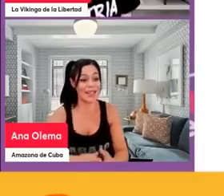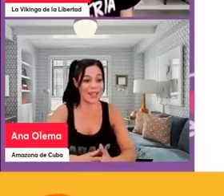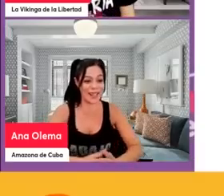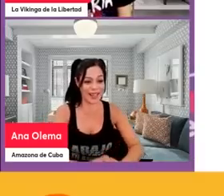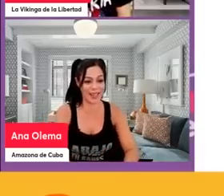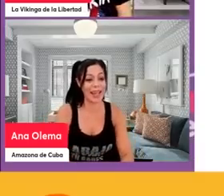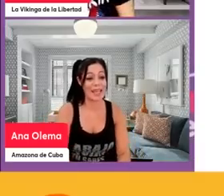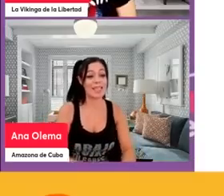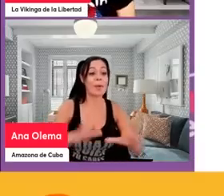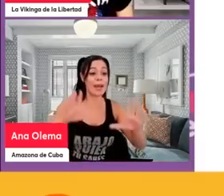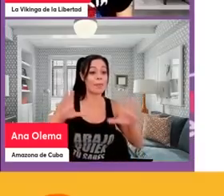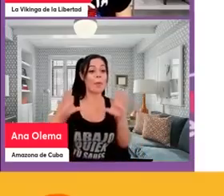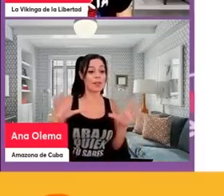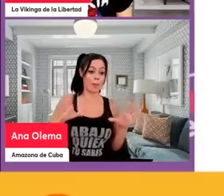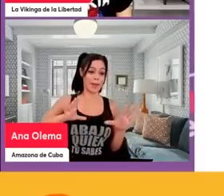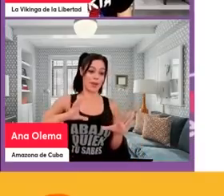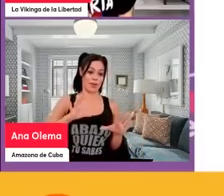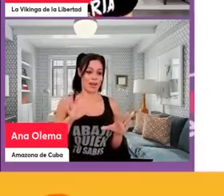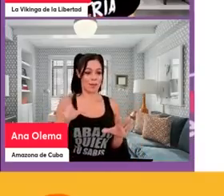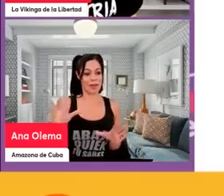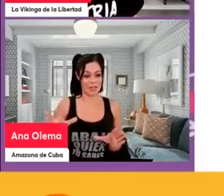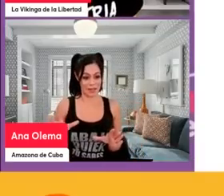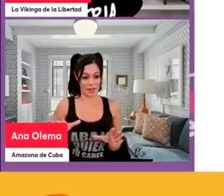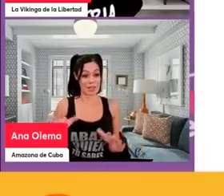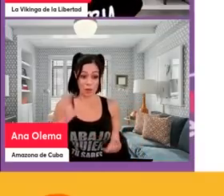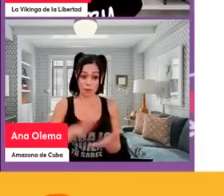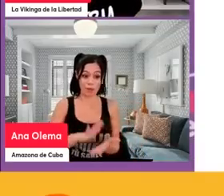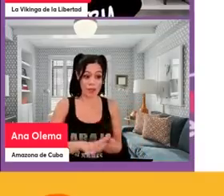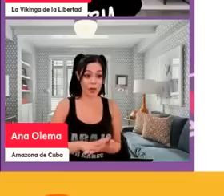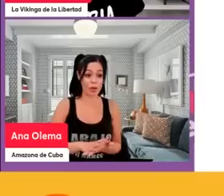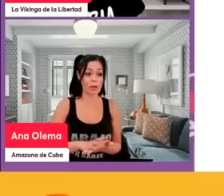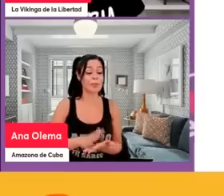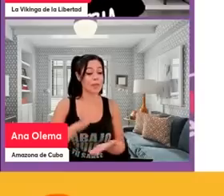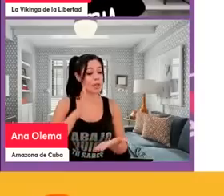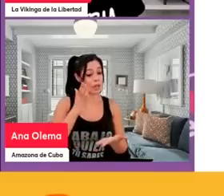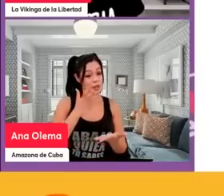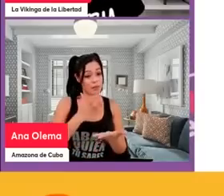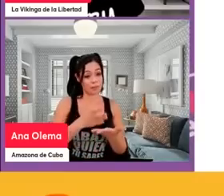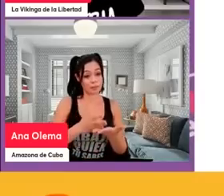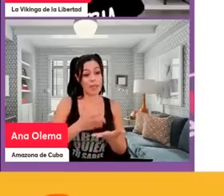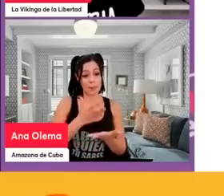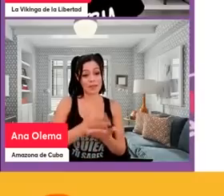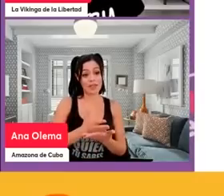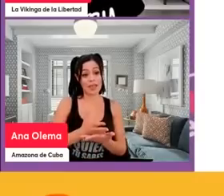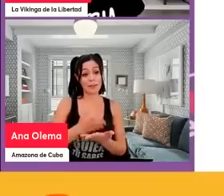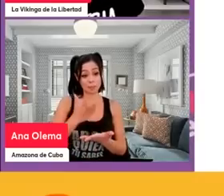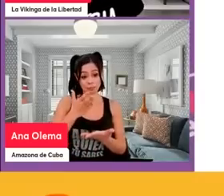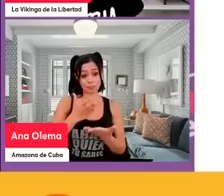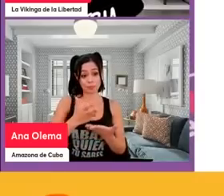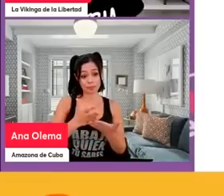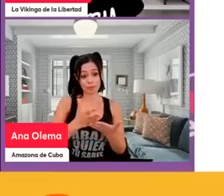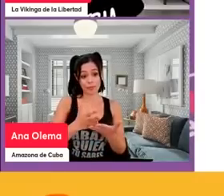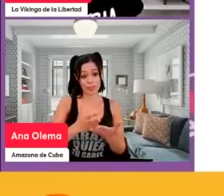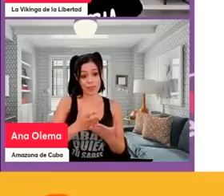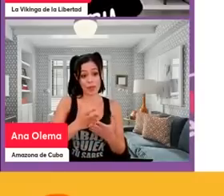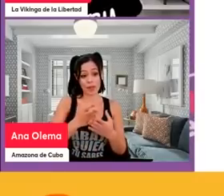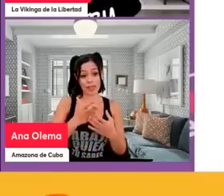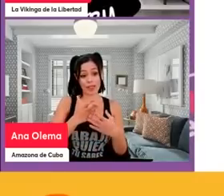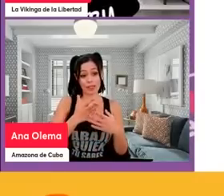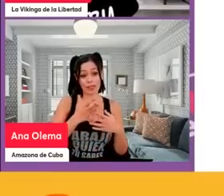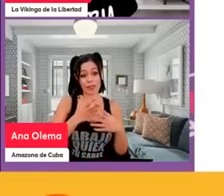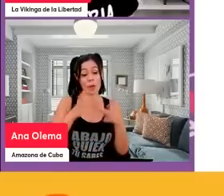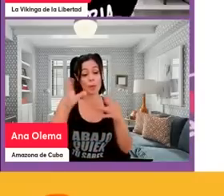Justo antes de la novela. Sí, porque es el momento pico, además. Es el momento. Prime time. Es el prime time. Mira,